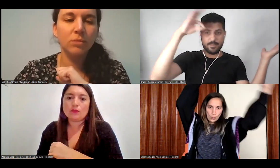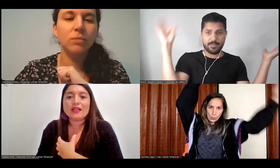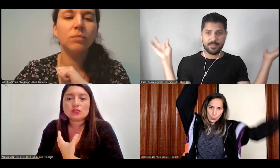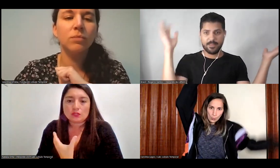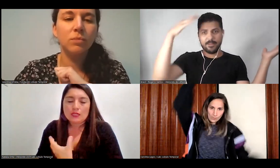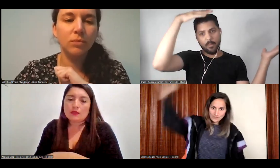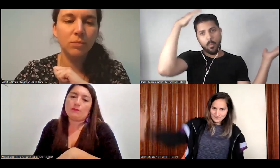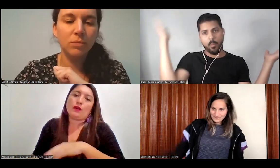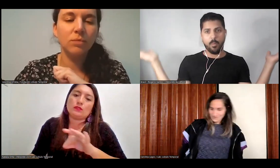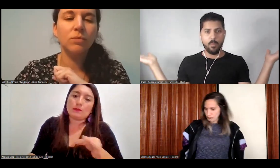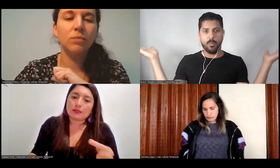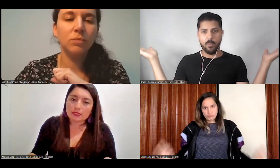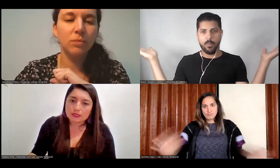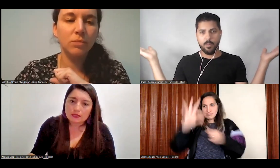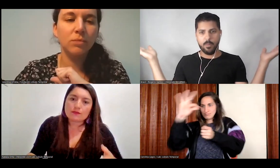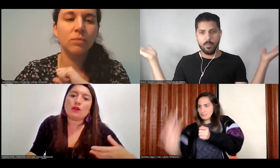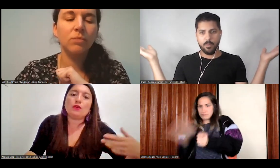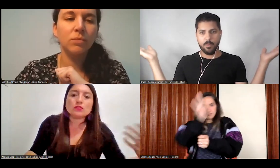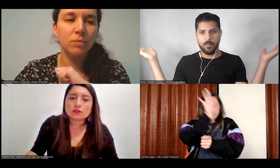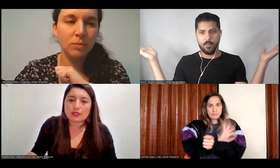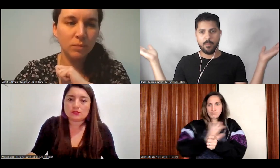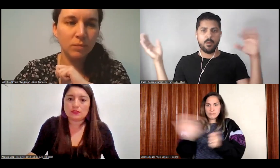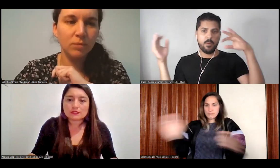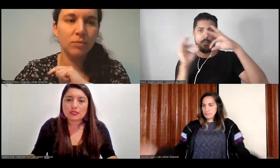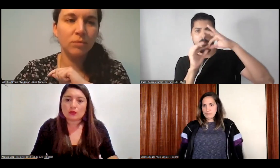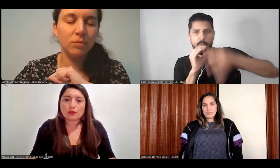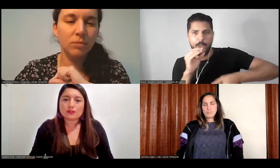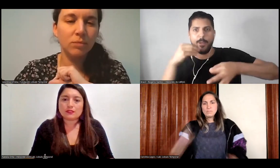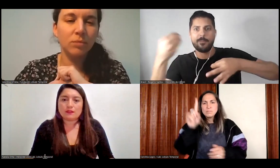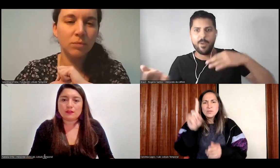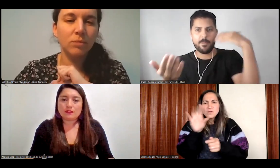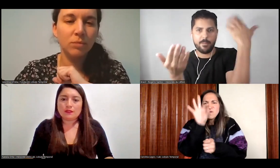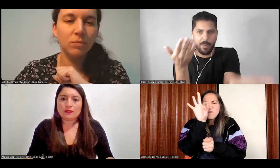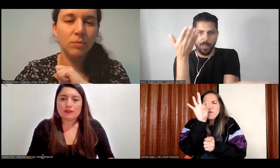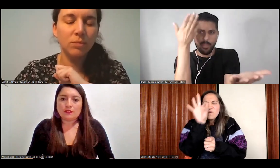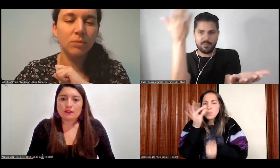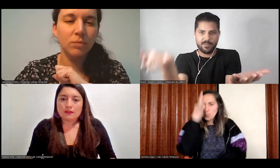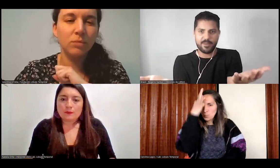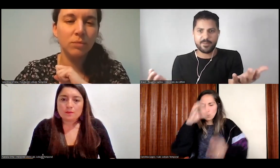y bajo el brazo, bajo otra parte de la cáscara y bajo el otro brazo, y así lo puedo hacer.